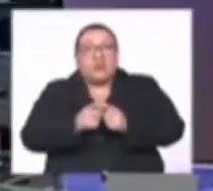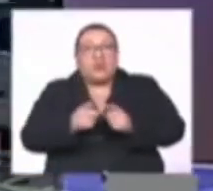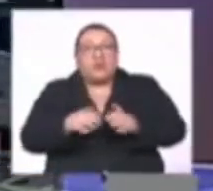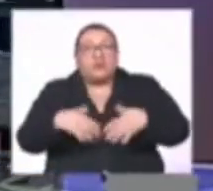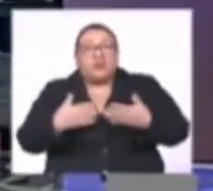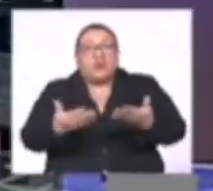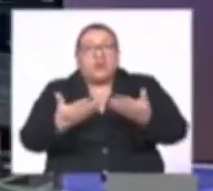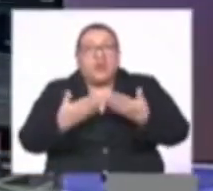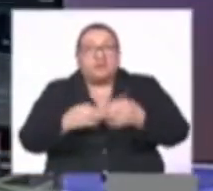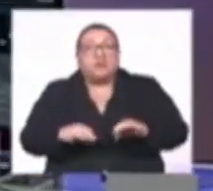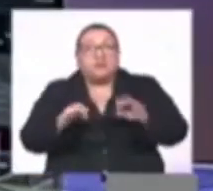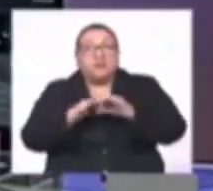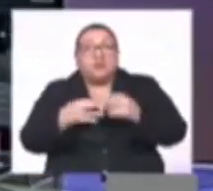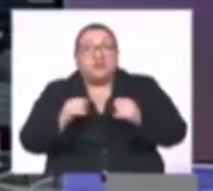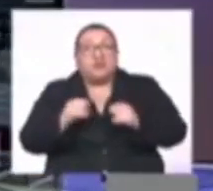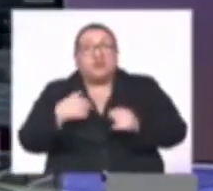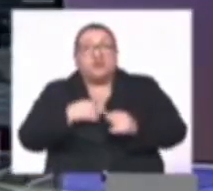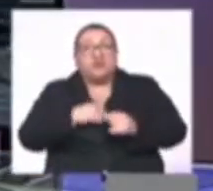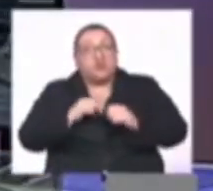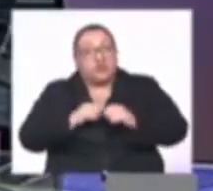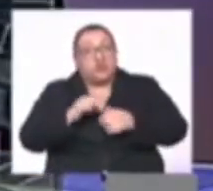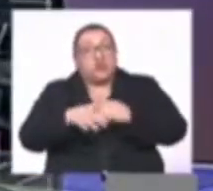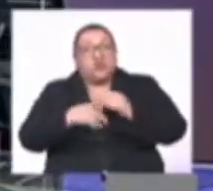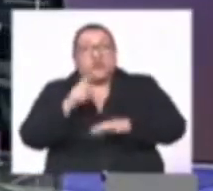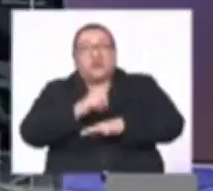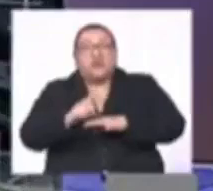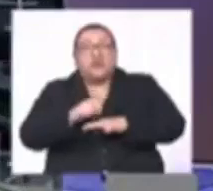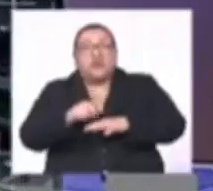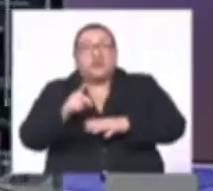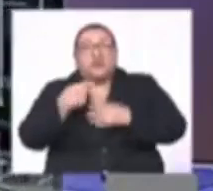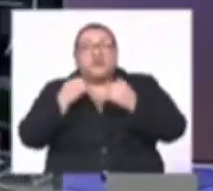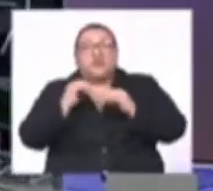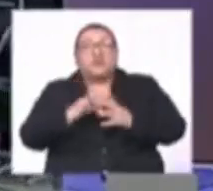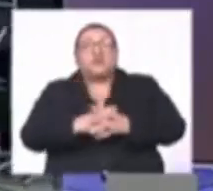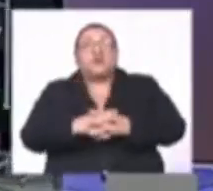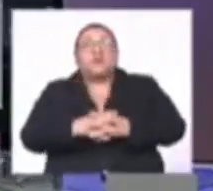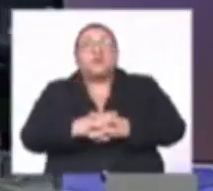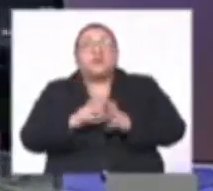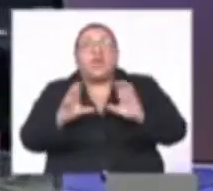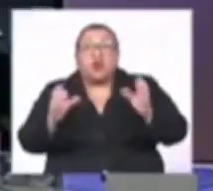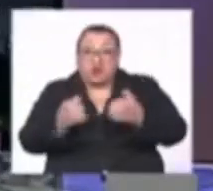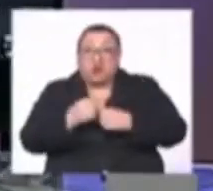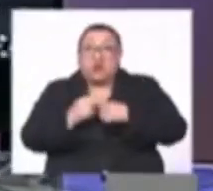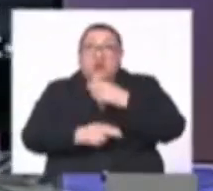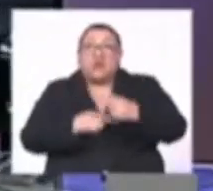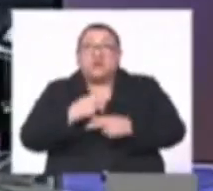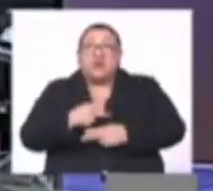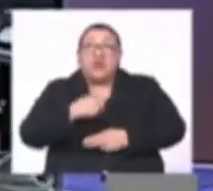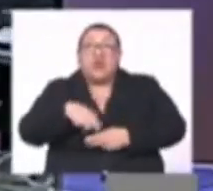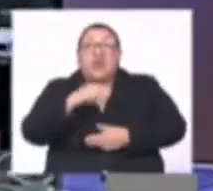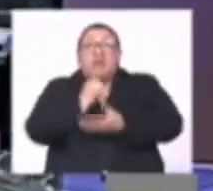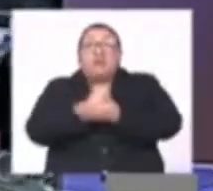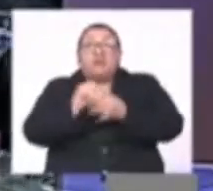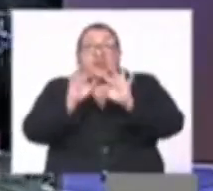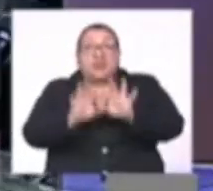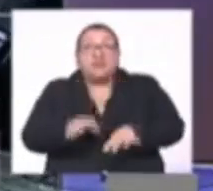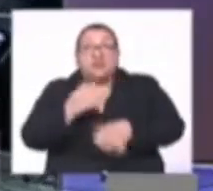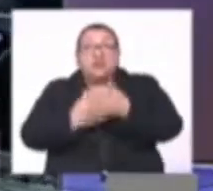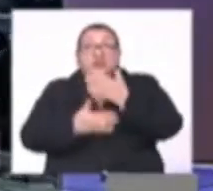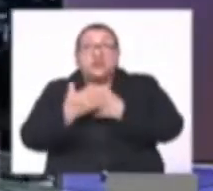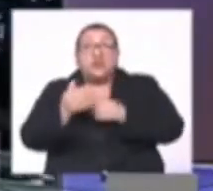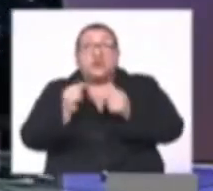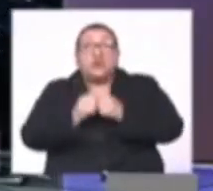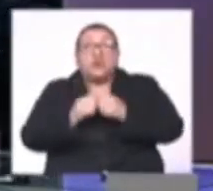que nos puedas brindar mayor información. Nosotros continuamos con el desarrollo de nuestra información. La representación nacional aprobó el texto